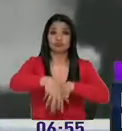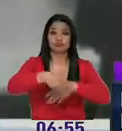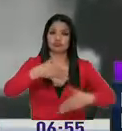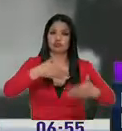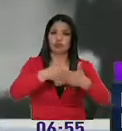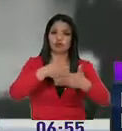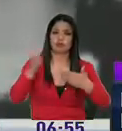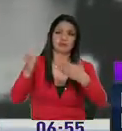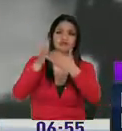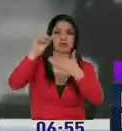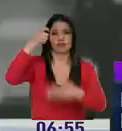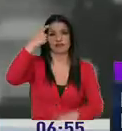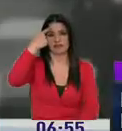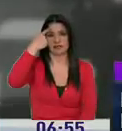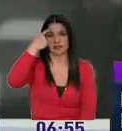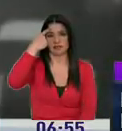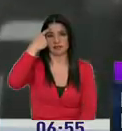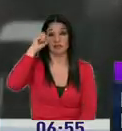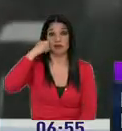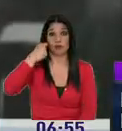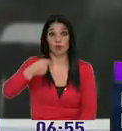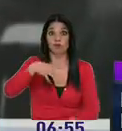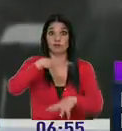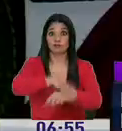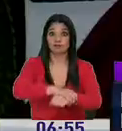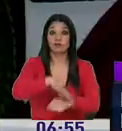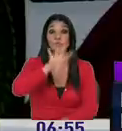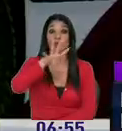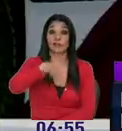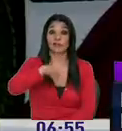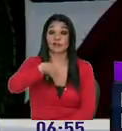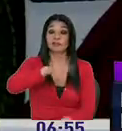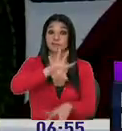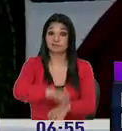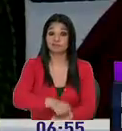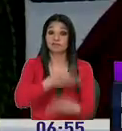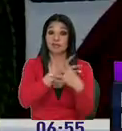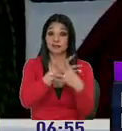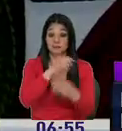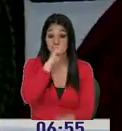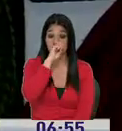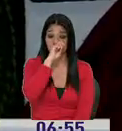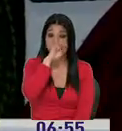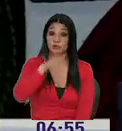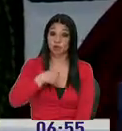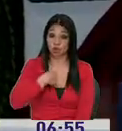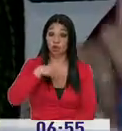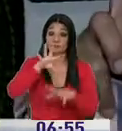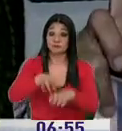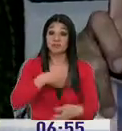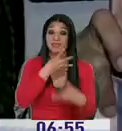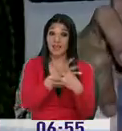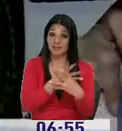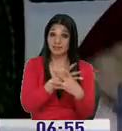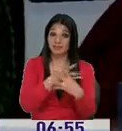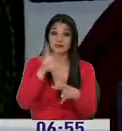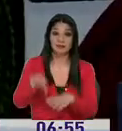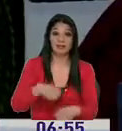dictadura recuerda que fue apresada cuatro veces entonces todos estos pensamientos -1